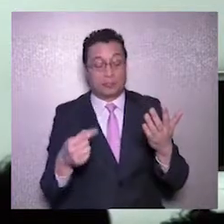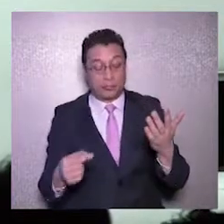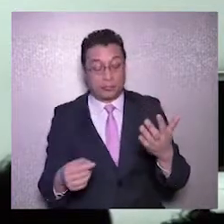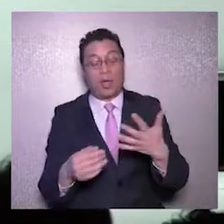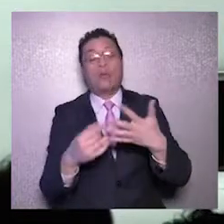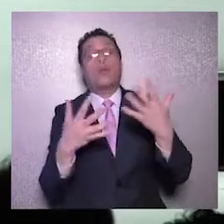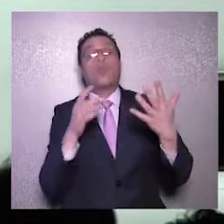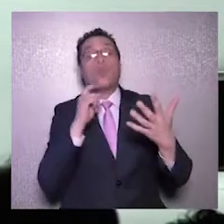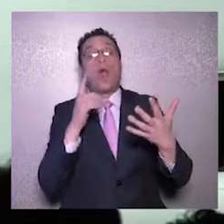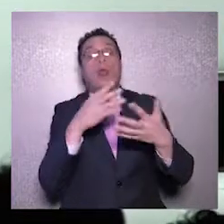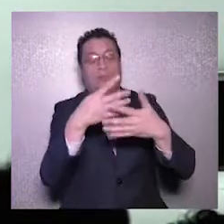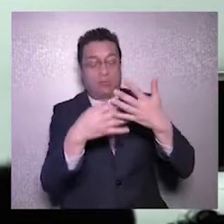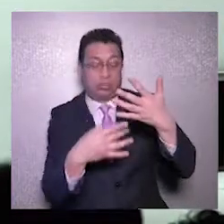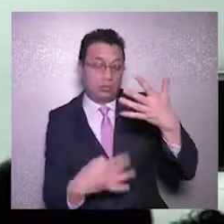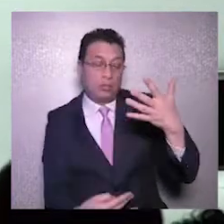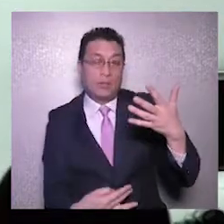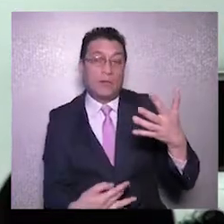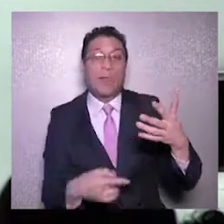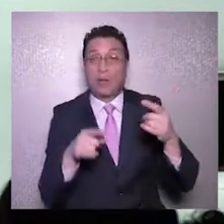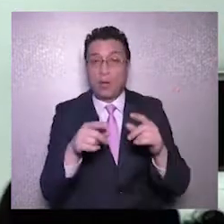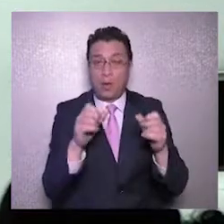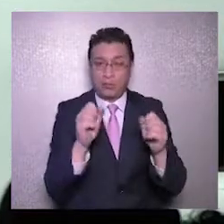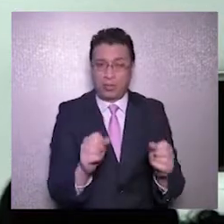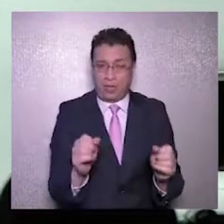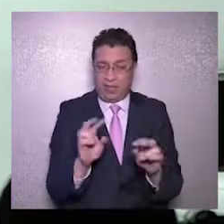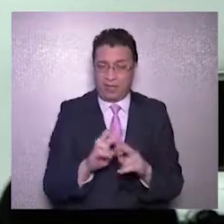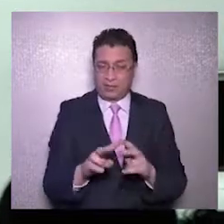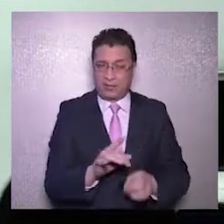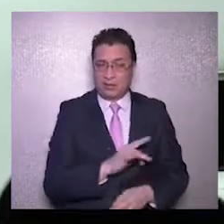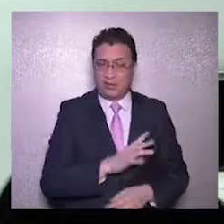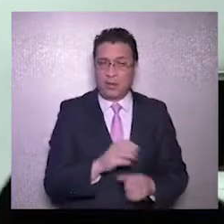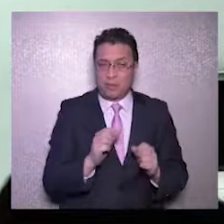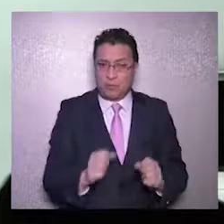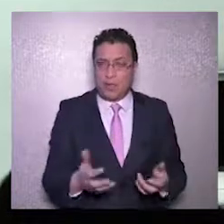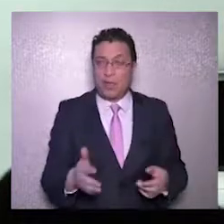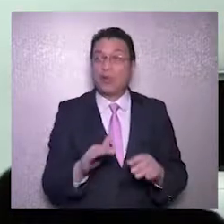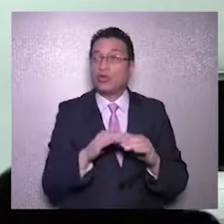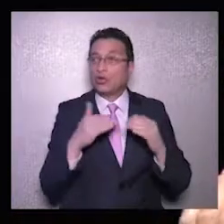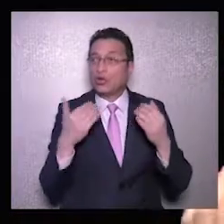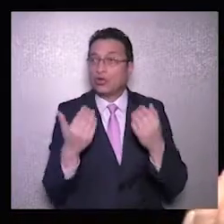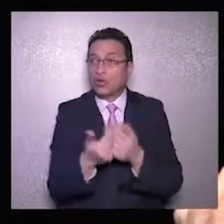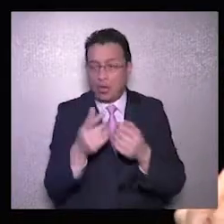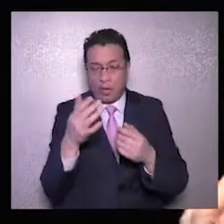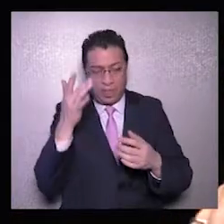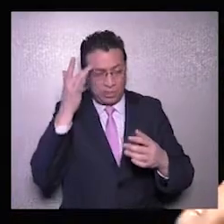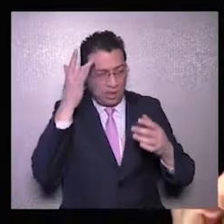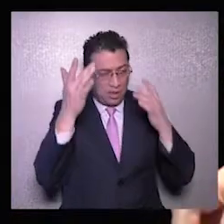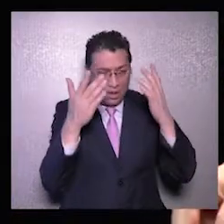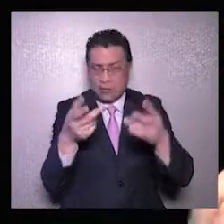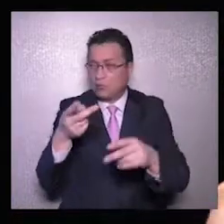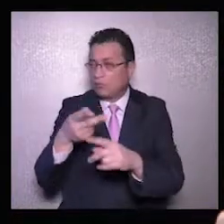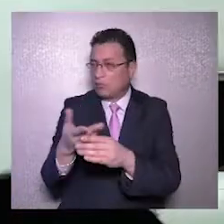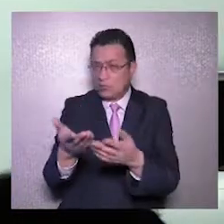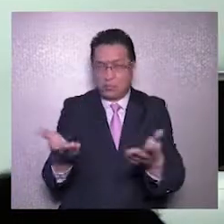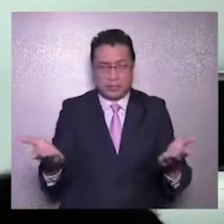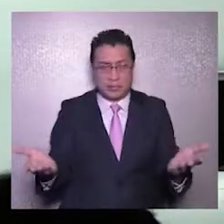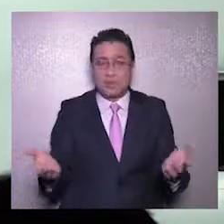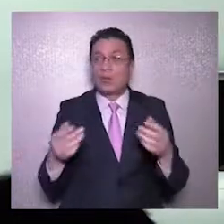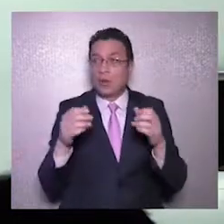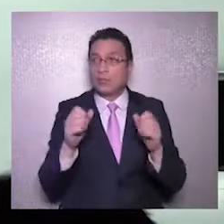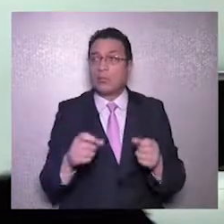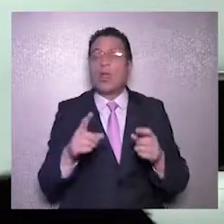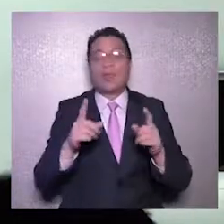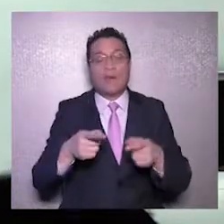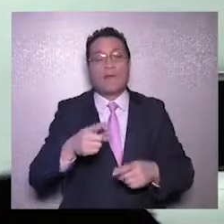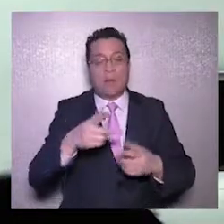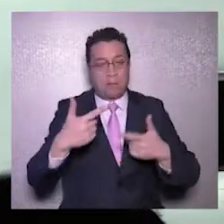fueron estos. Y eso se puede hacer en Chile. Están todas las condiciones, está toda la inteligencia aquí presente, lo que hay que tomar es la